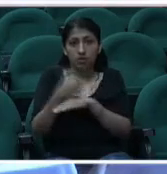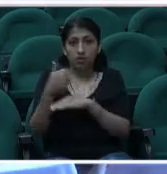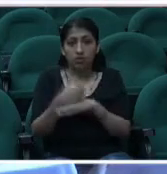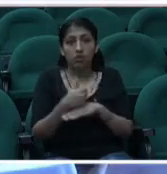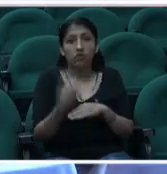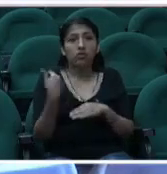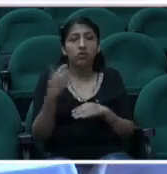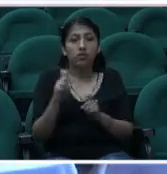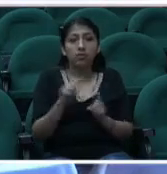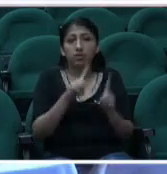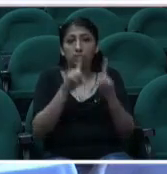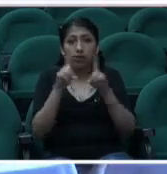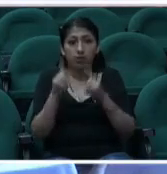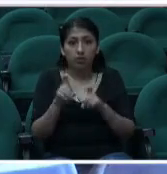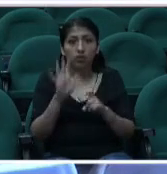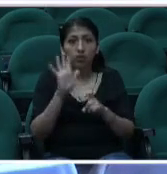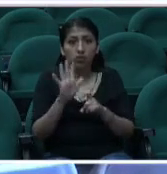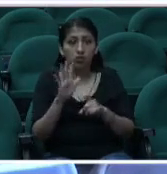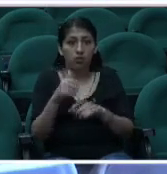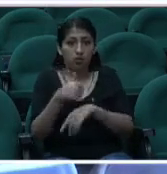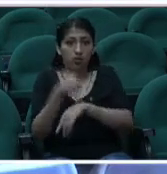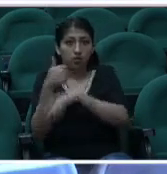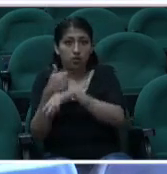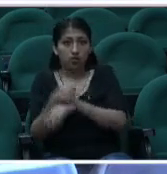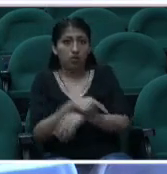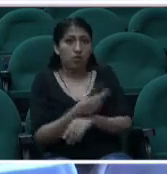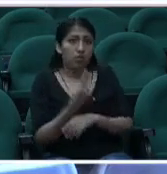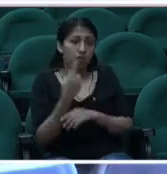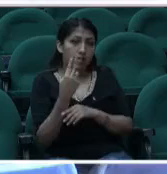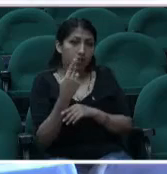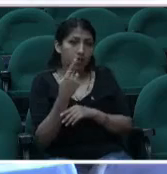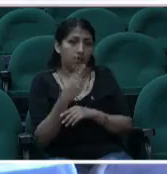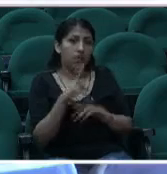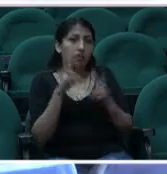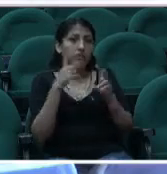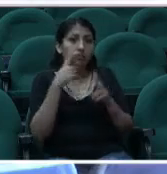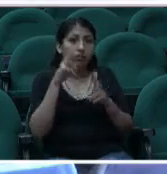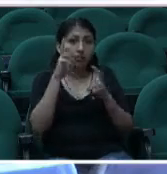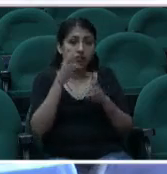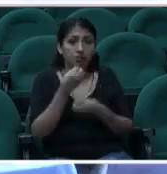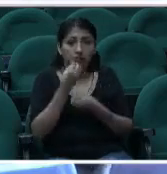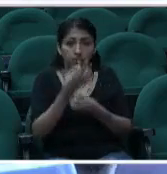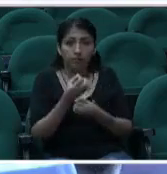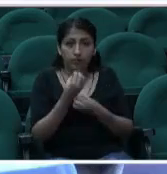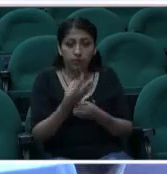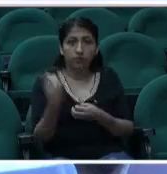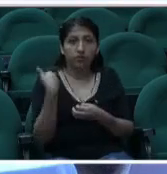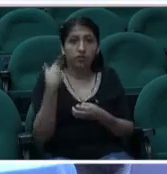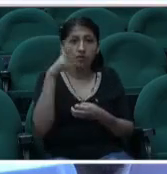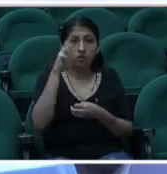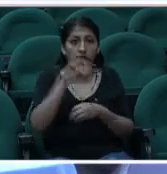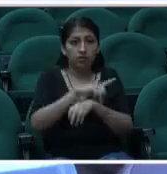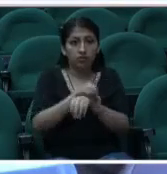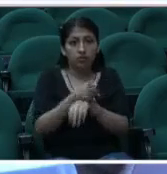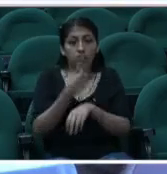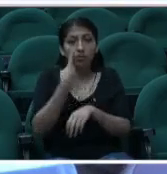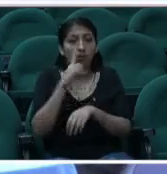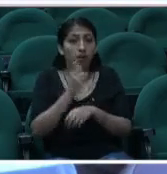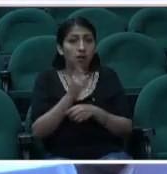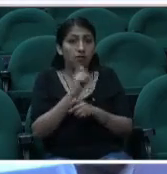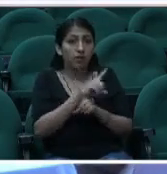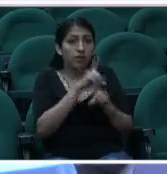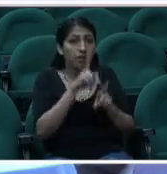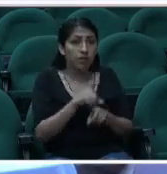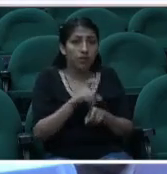tendrá la pregunta que formulará el candidato a su pareja sobre la exposición teniendo 30 segundos para plantearla